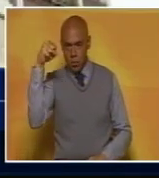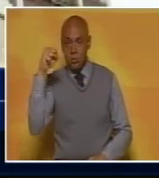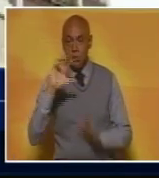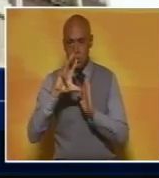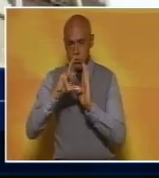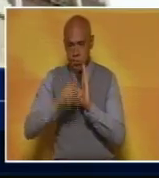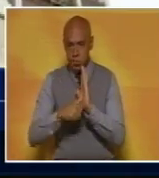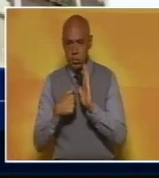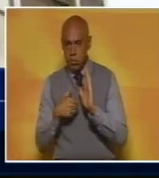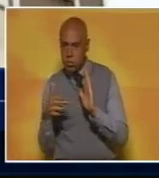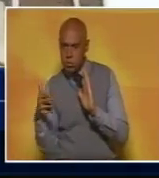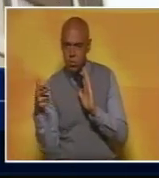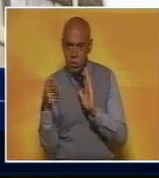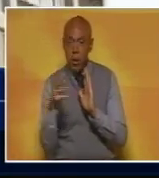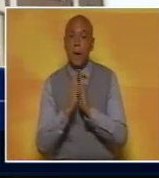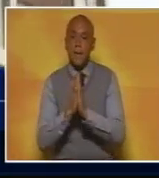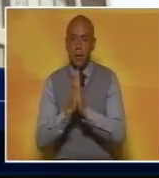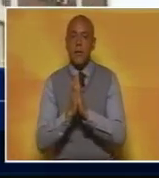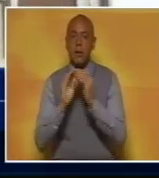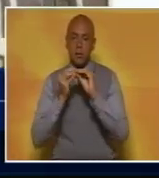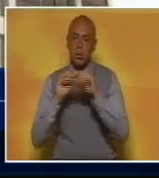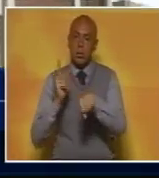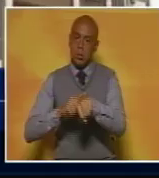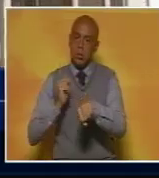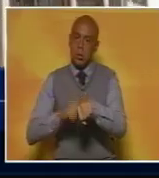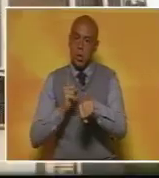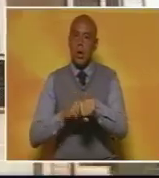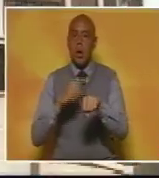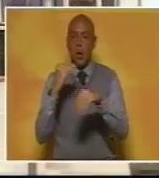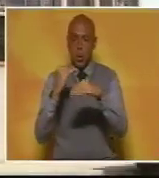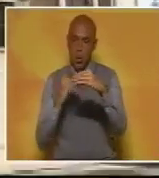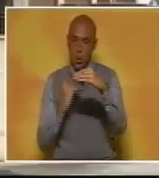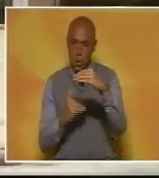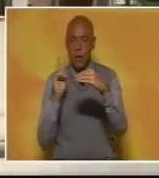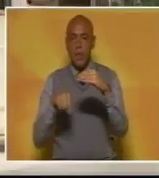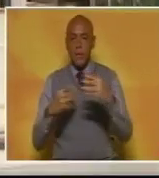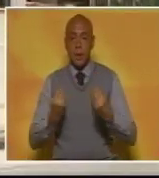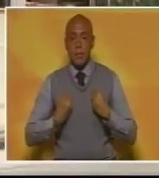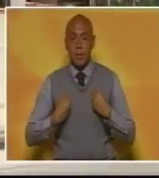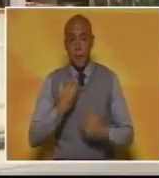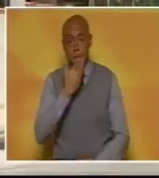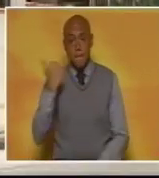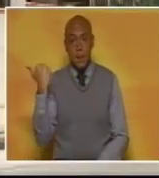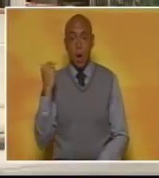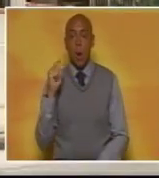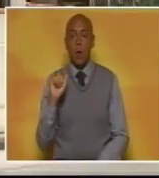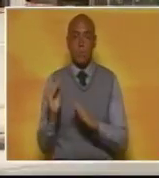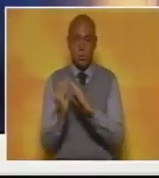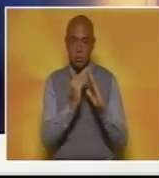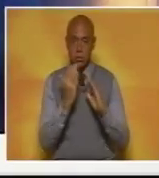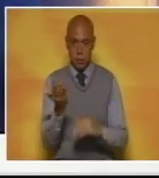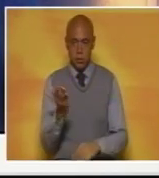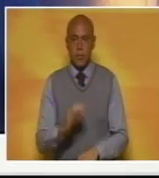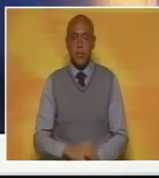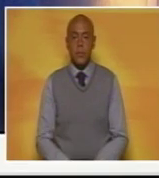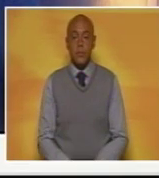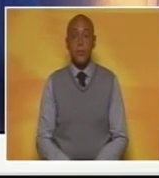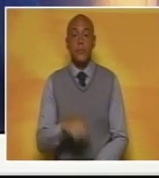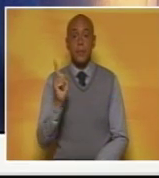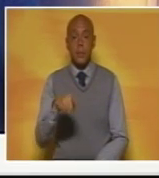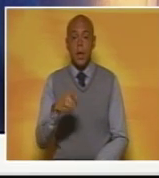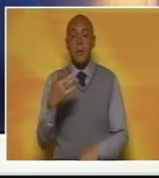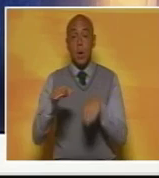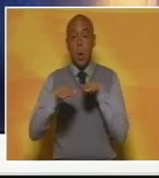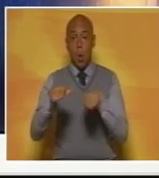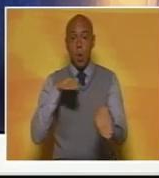suyas y piden a Corpoelec modificar el horario y mejorar la calidad de vida de quienes residen en la zona. En Cojedes,